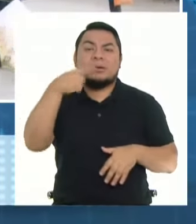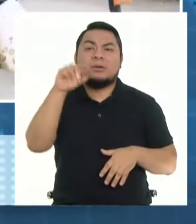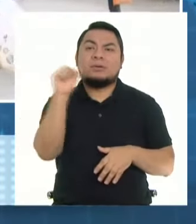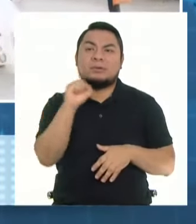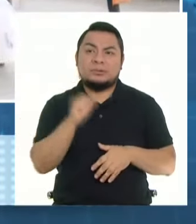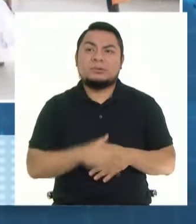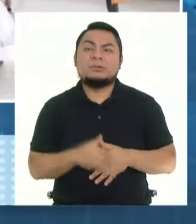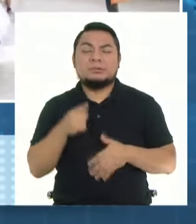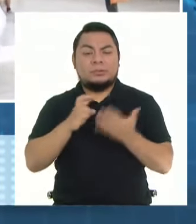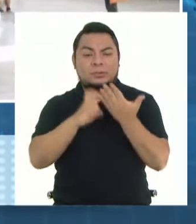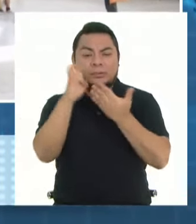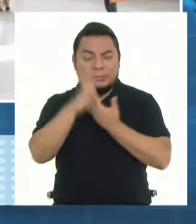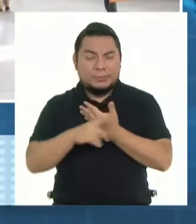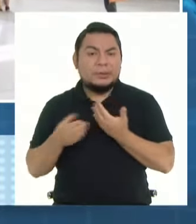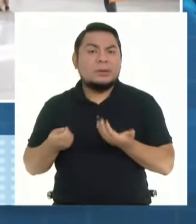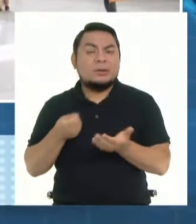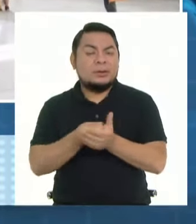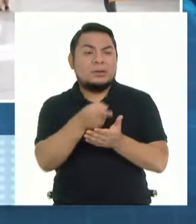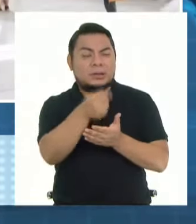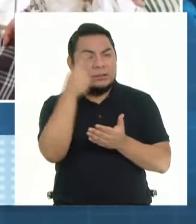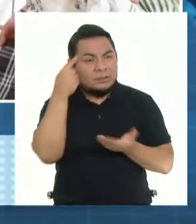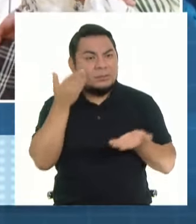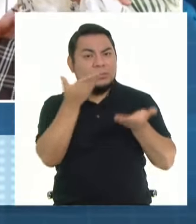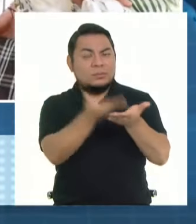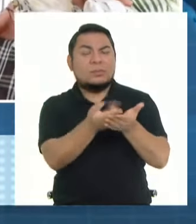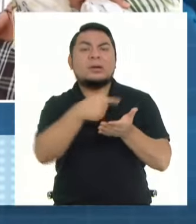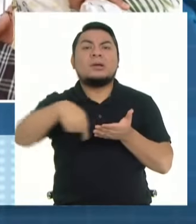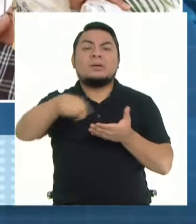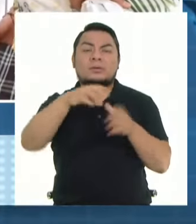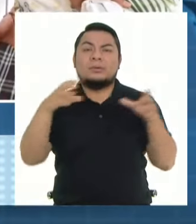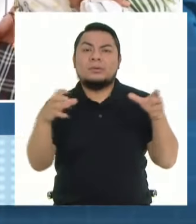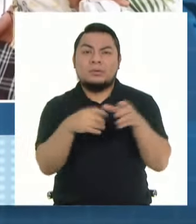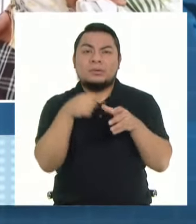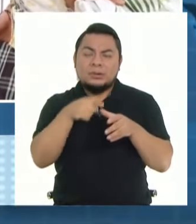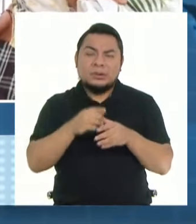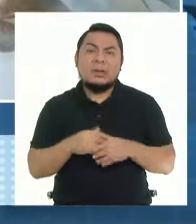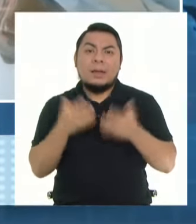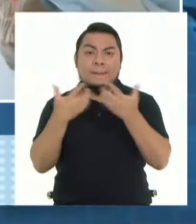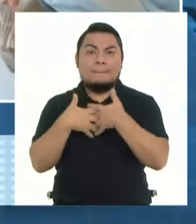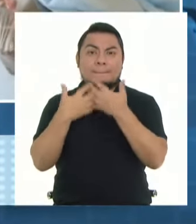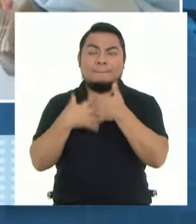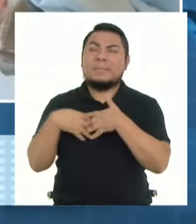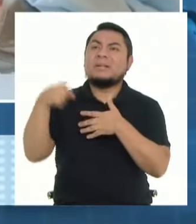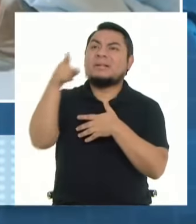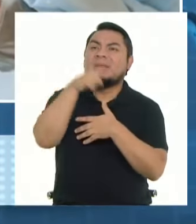soles en los proyectos de irrigación que han terminado adueñándose estos empresarios.